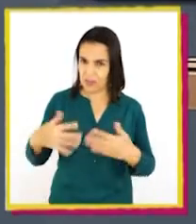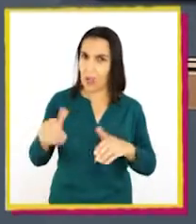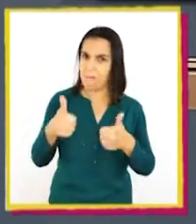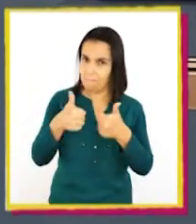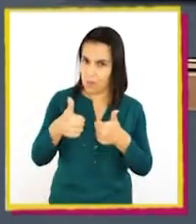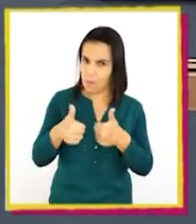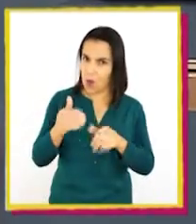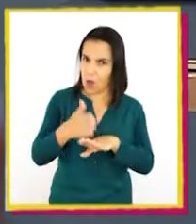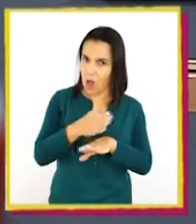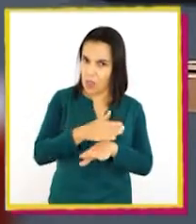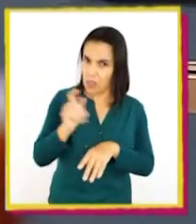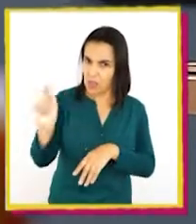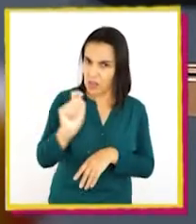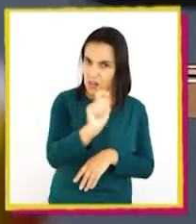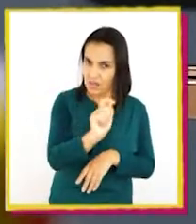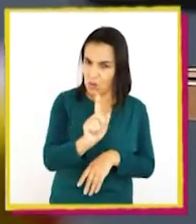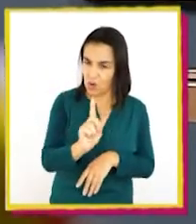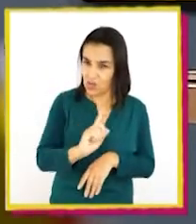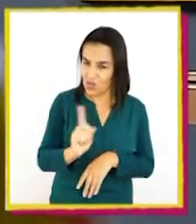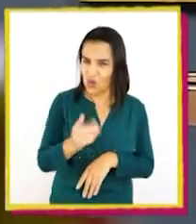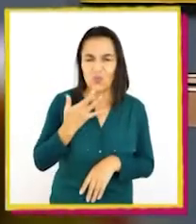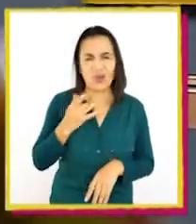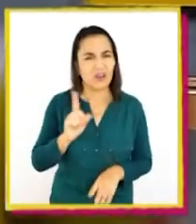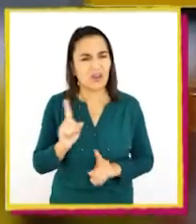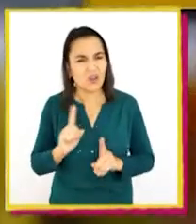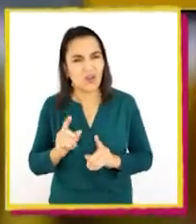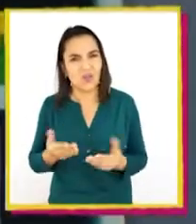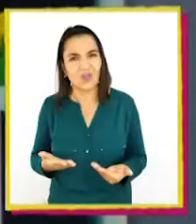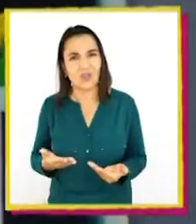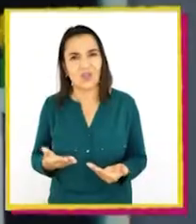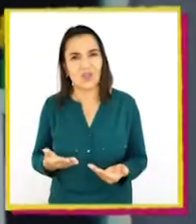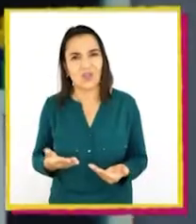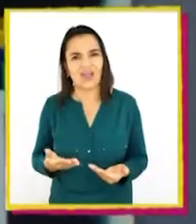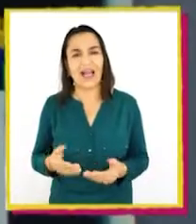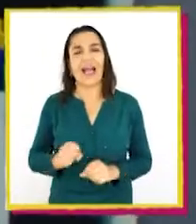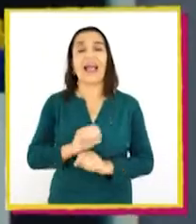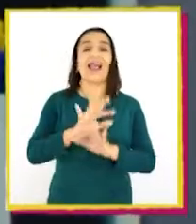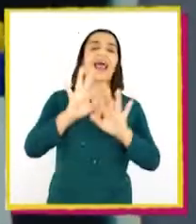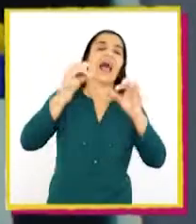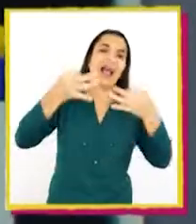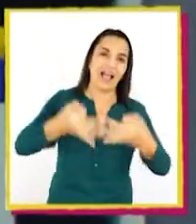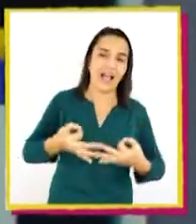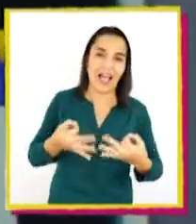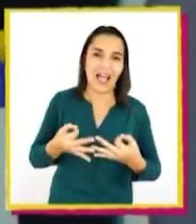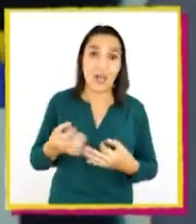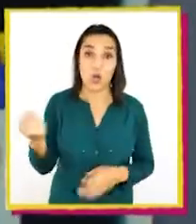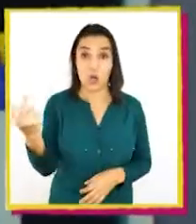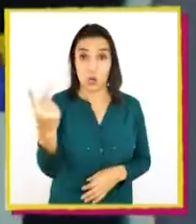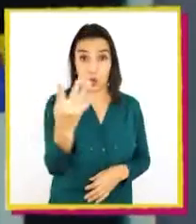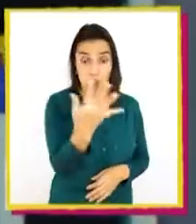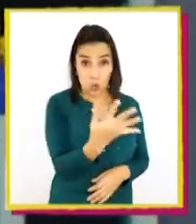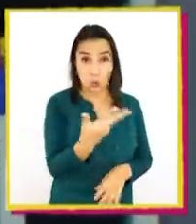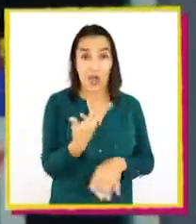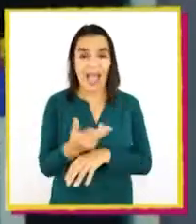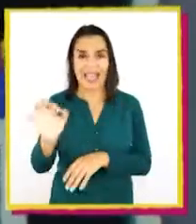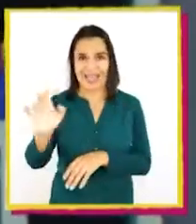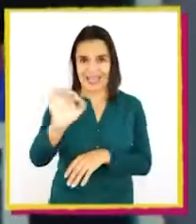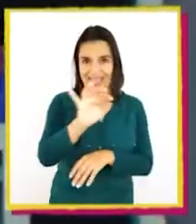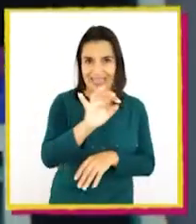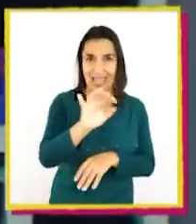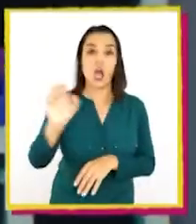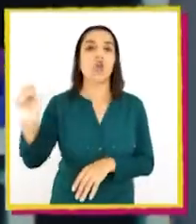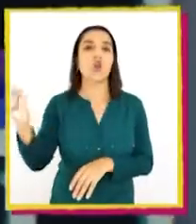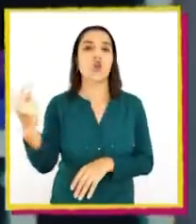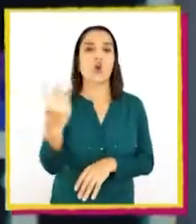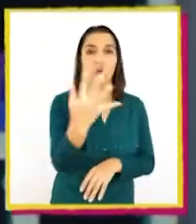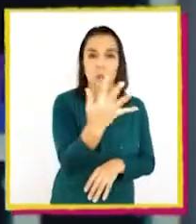recién? ¿No? ¿Por qué no? Claro, porque nuestro gran número tiene letras y